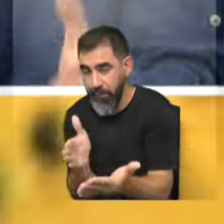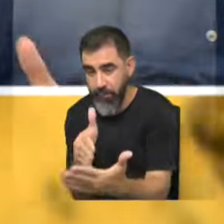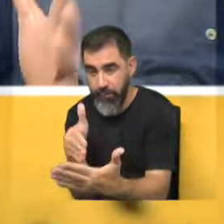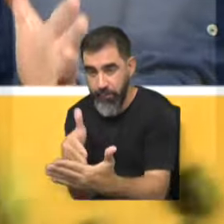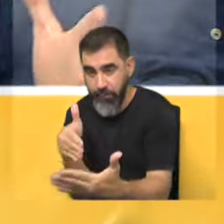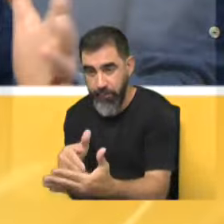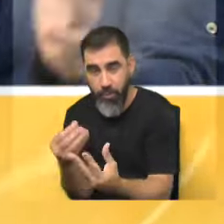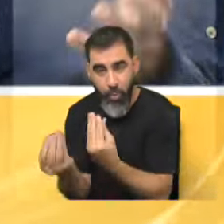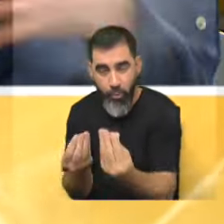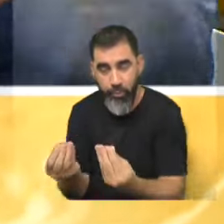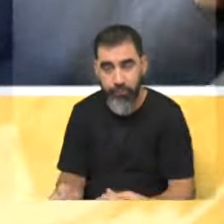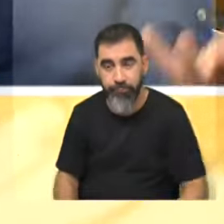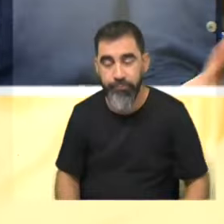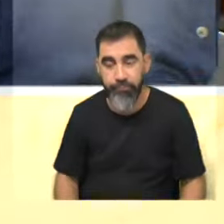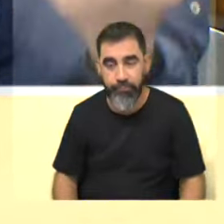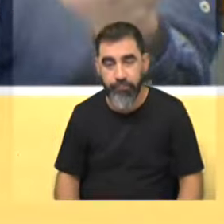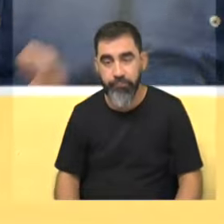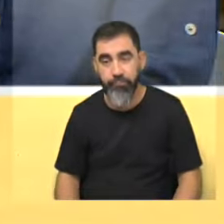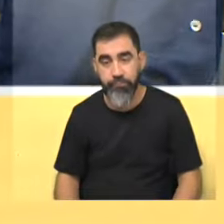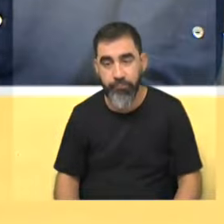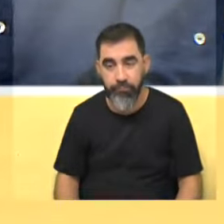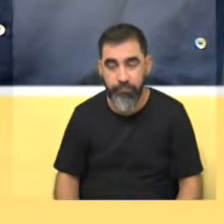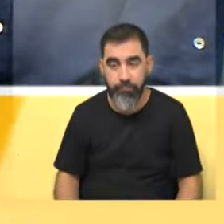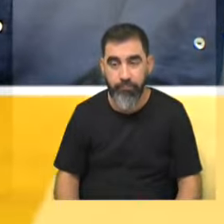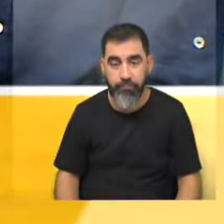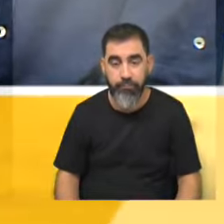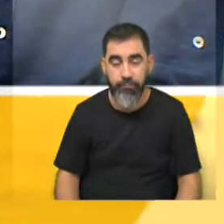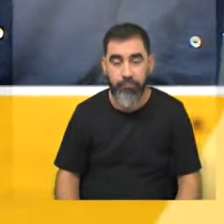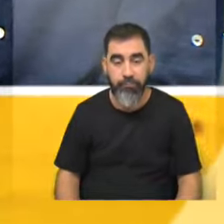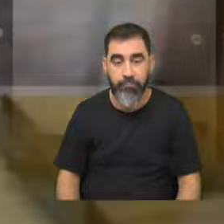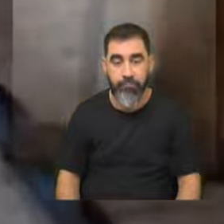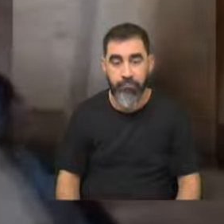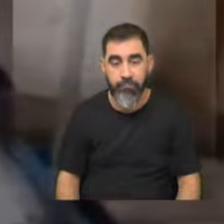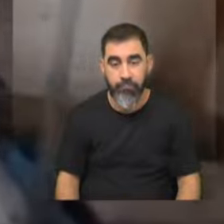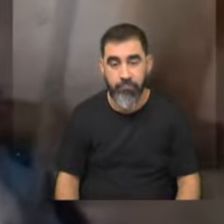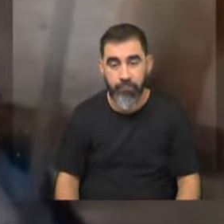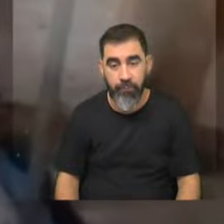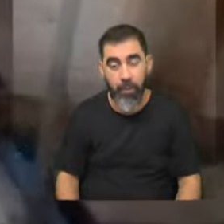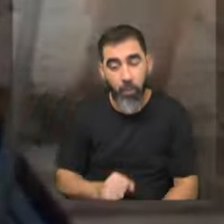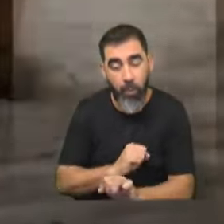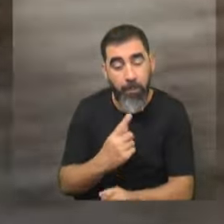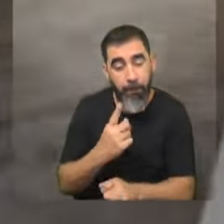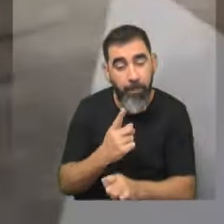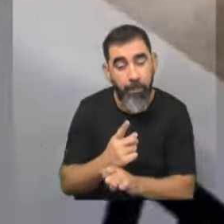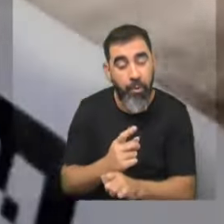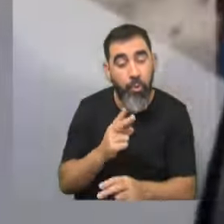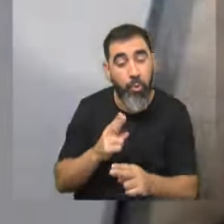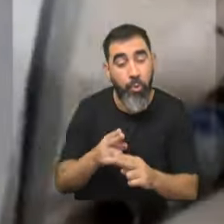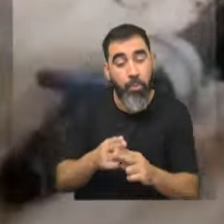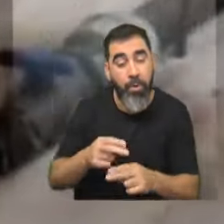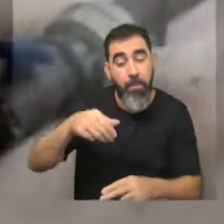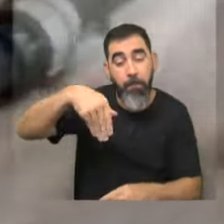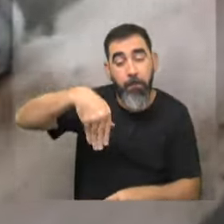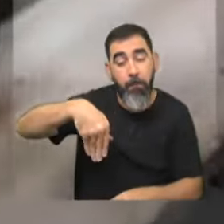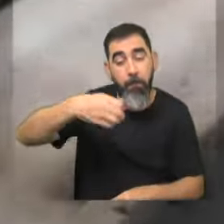digamos. Juntamos los dos problemas para tener un problema más grande. Ahí está bien. ¿Puede ser que el primer prototipo se llamó Mad Max? Sí, el